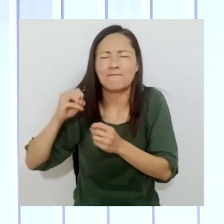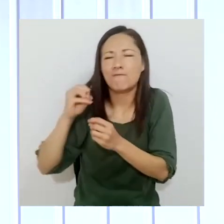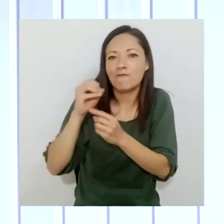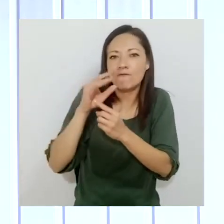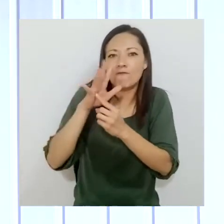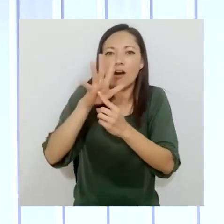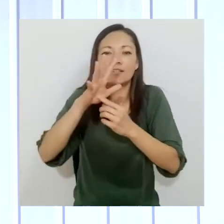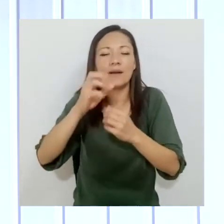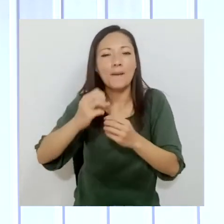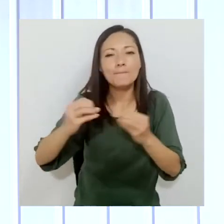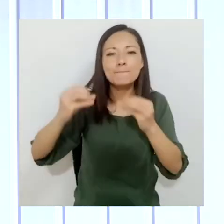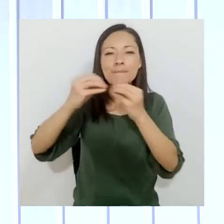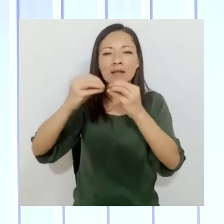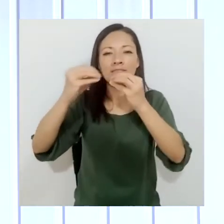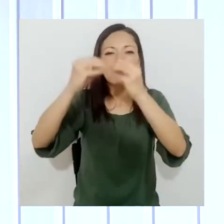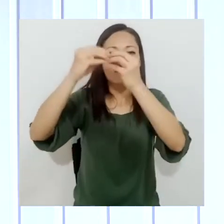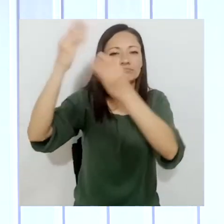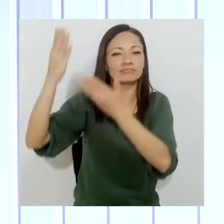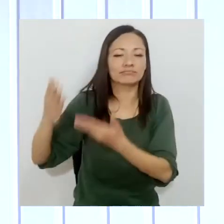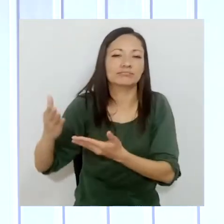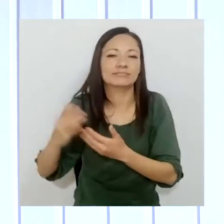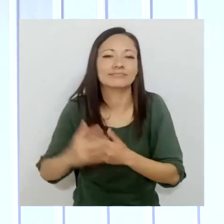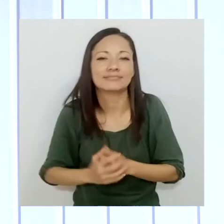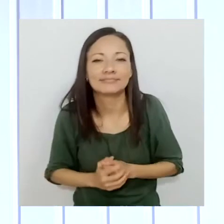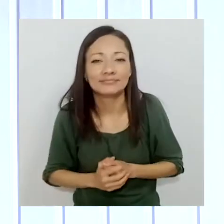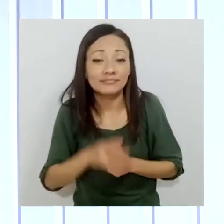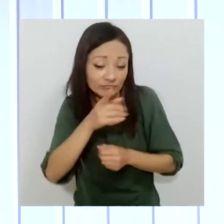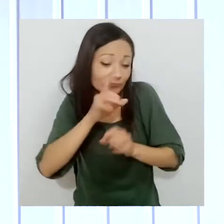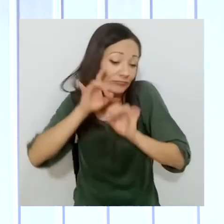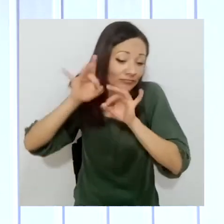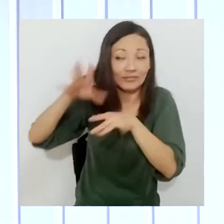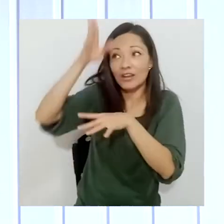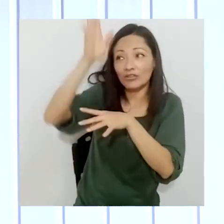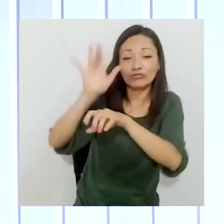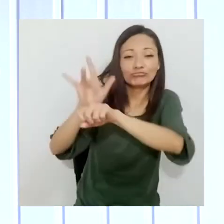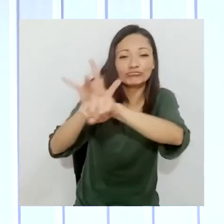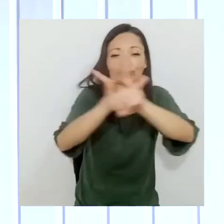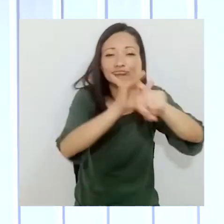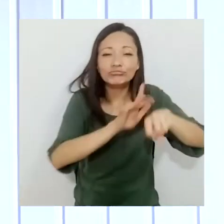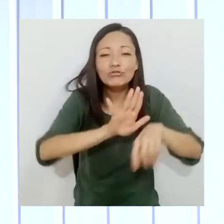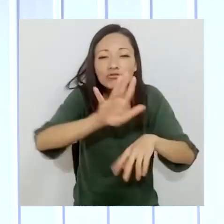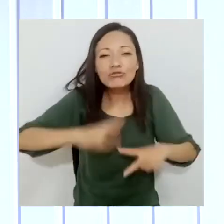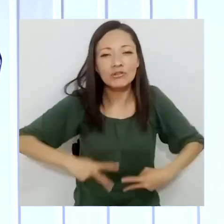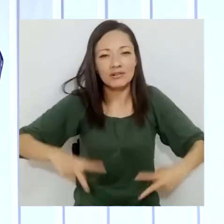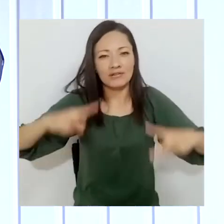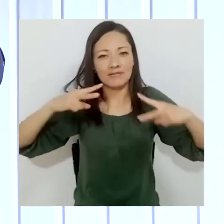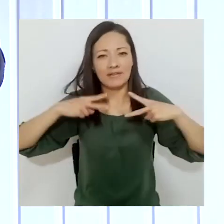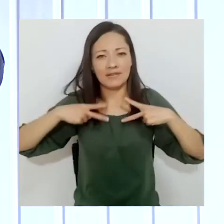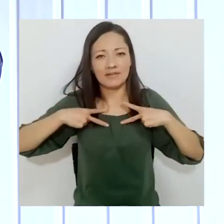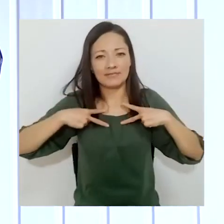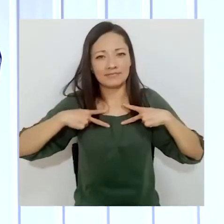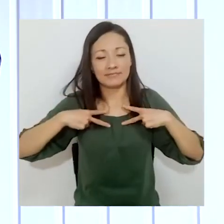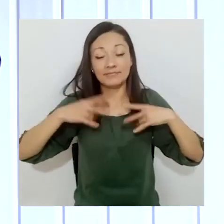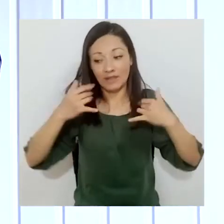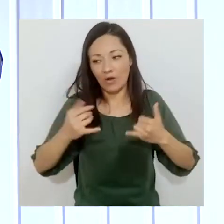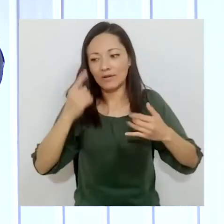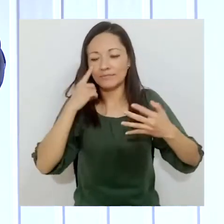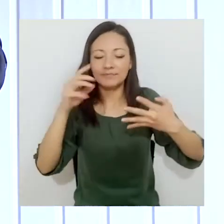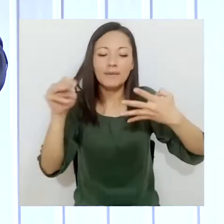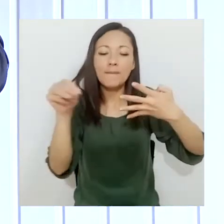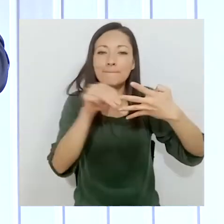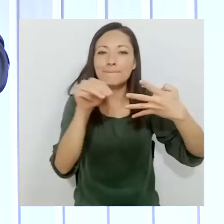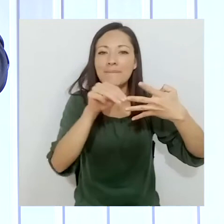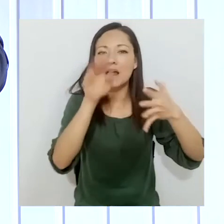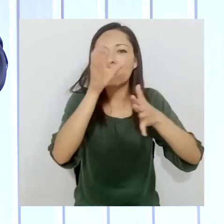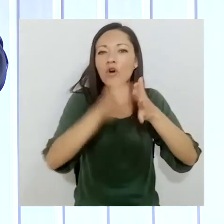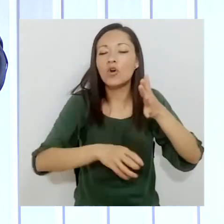arte. Deje que Dios obre en su vida. Deje que usted... Ahora sí, Marcos capítulo 9, versículo